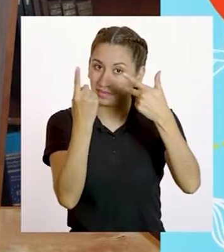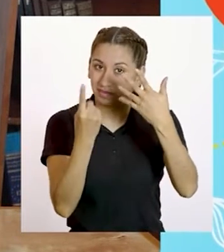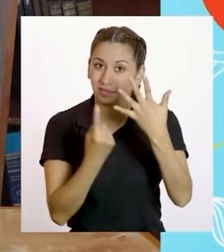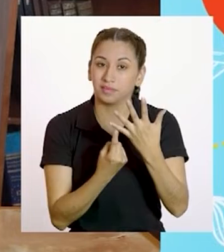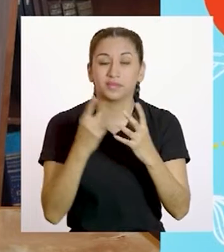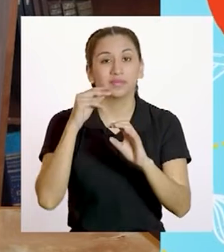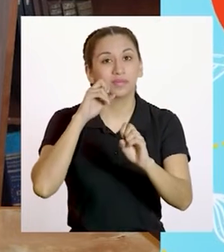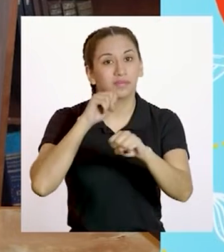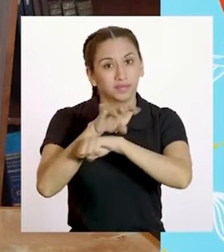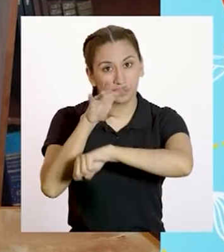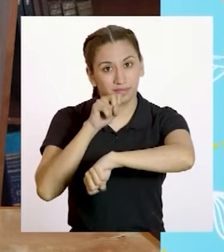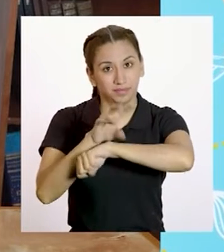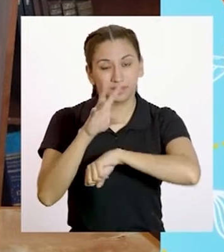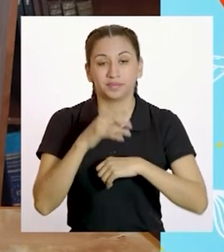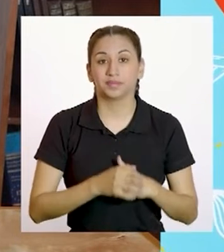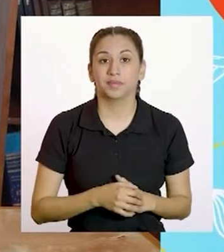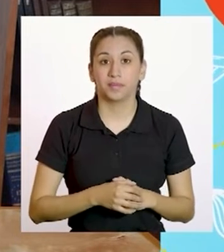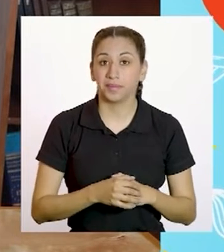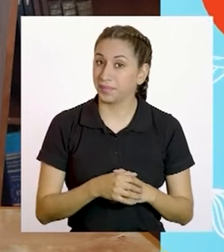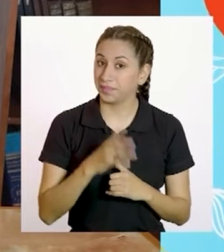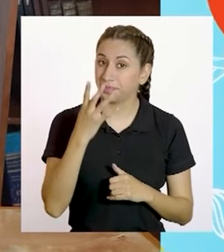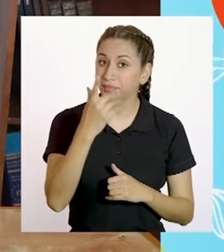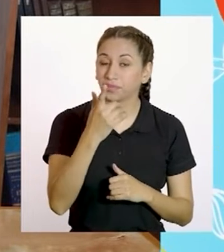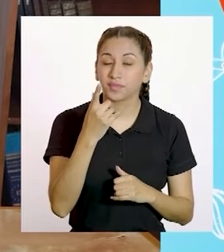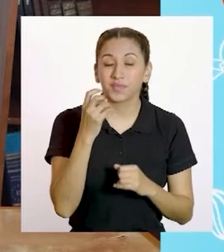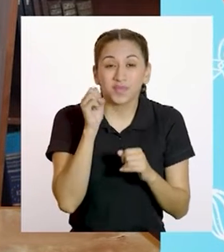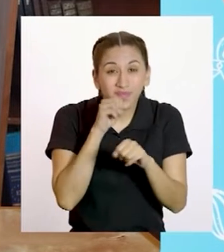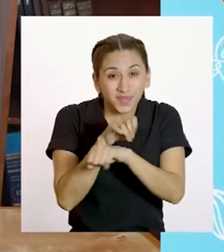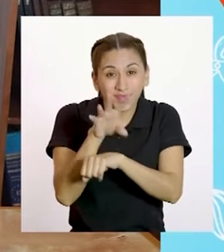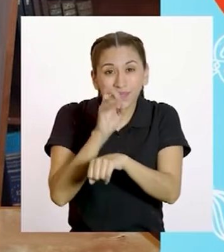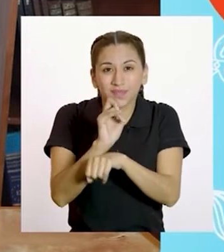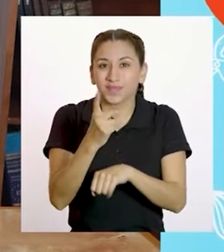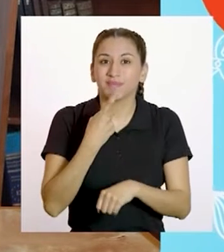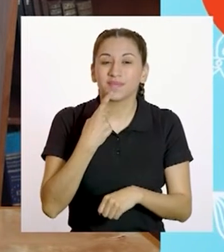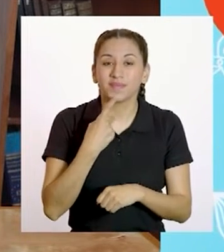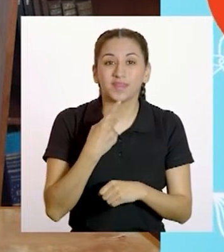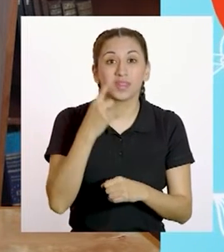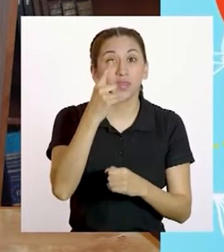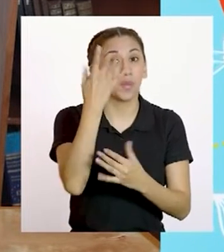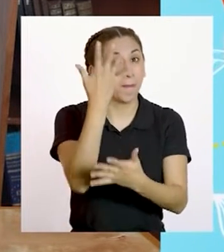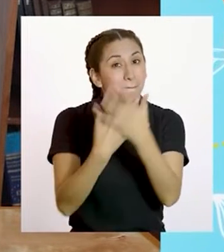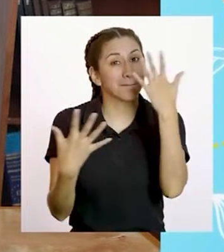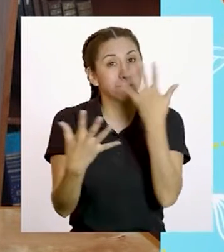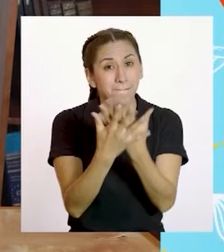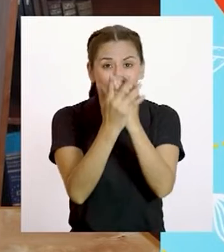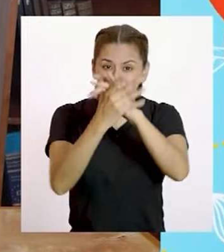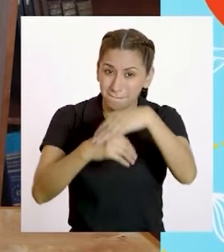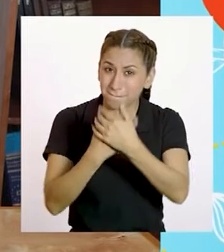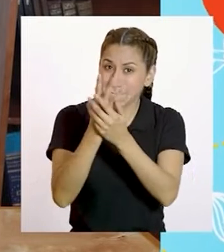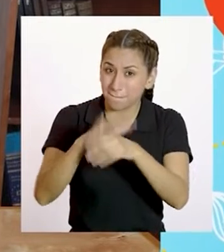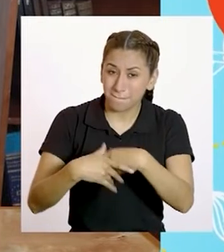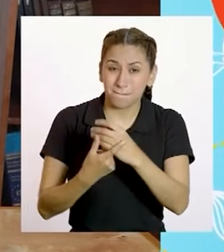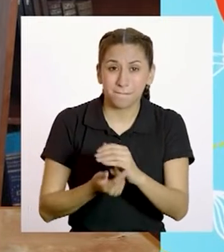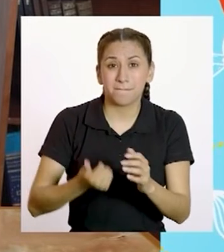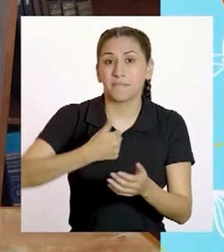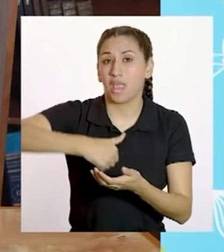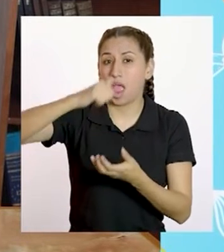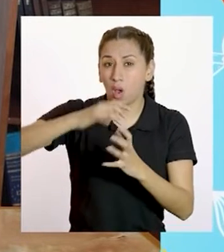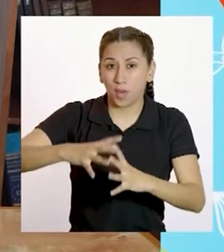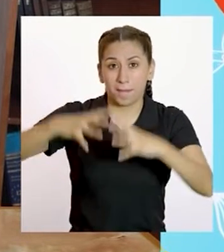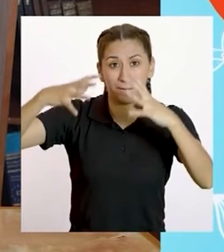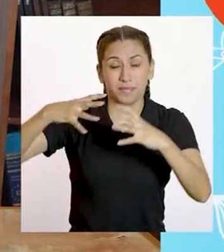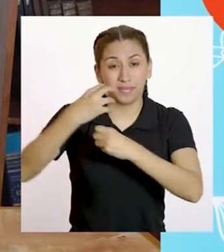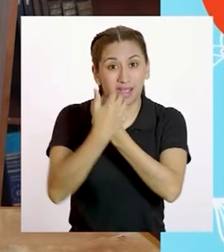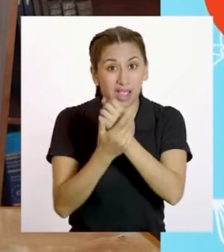cada una de las recomendaciones. Si la recomendación dijese así: lávate muy bien las manos con abundante